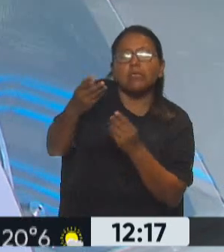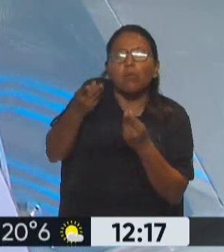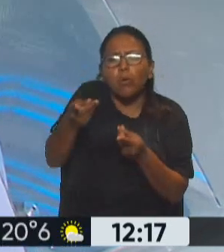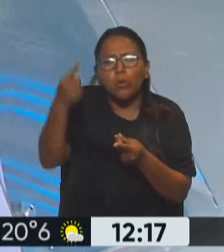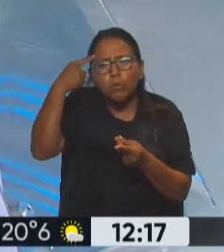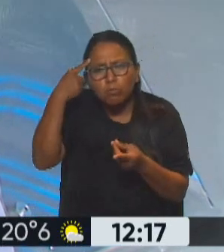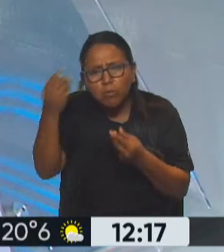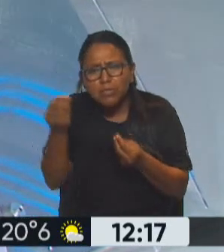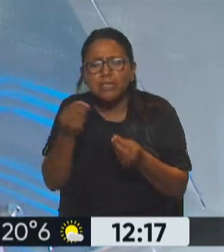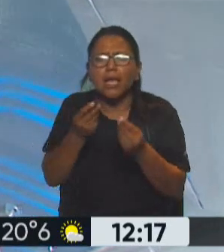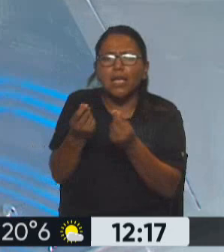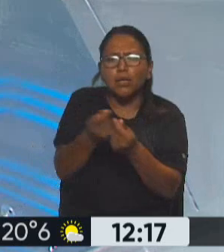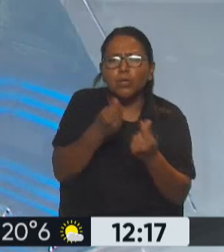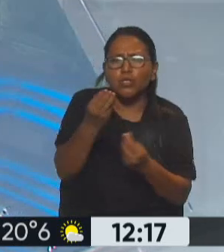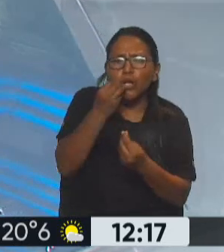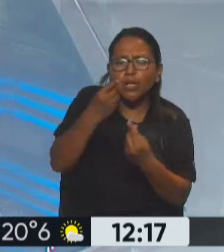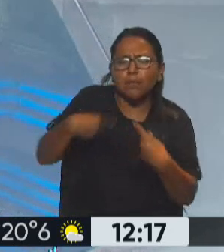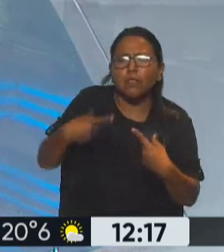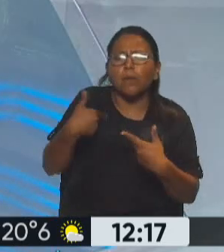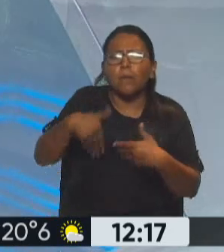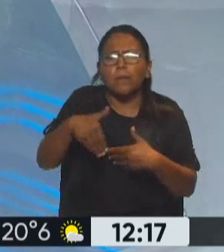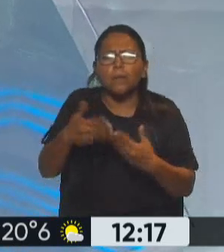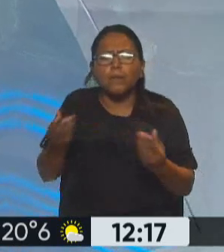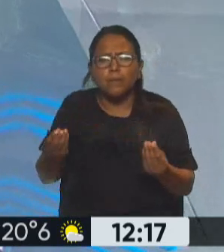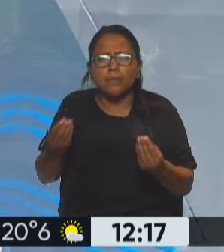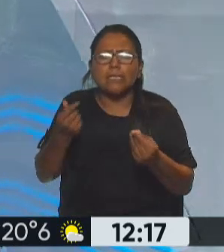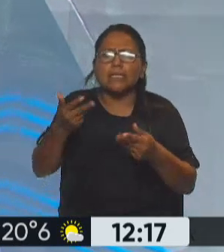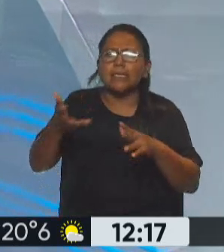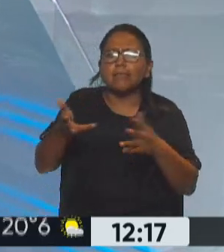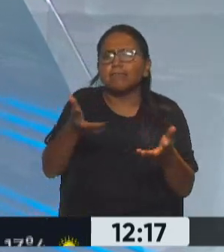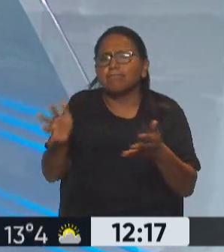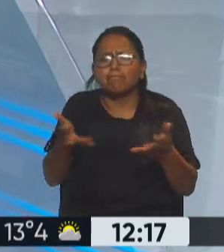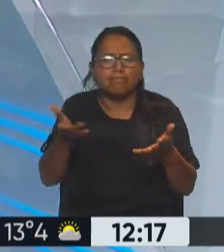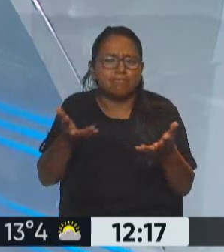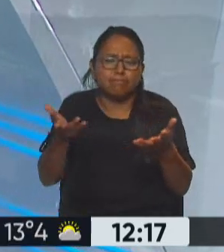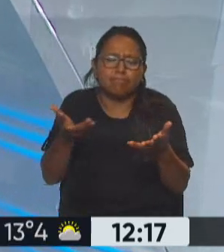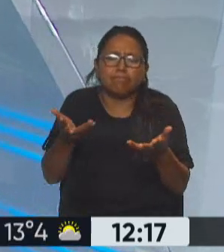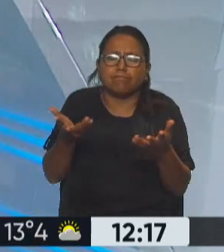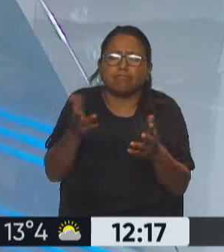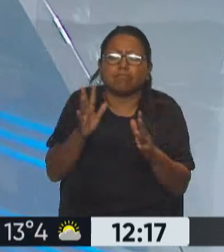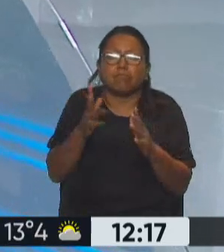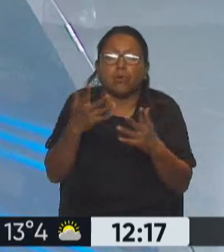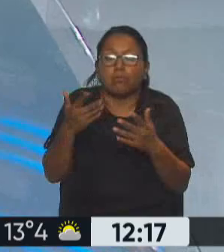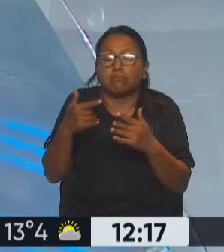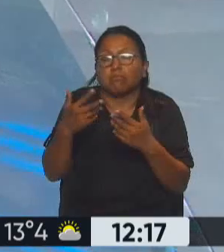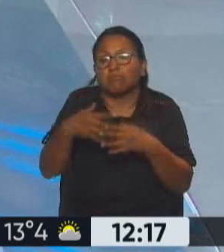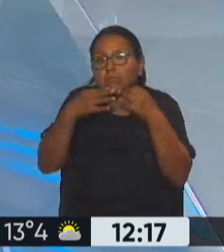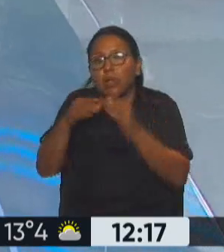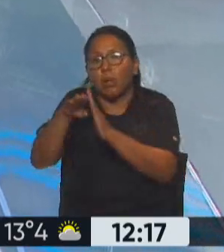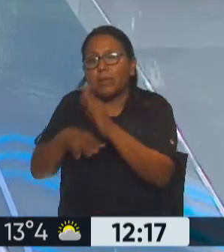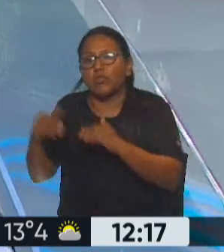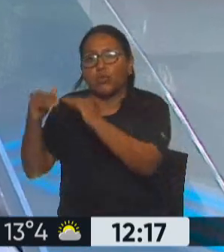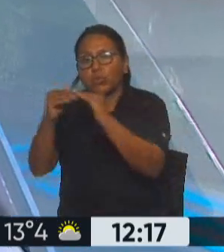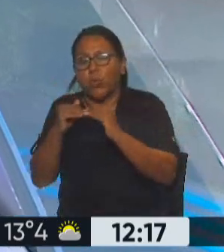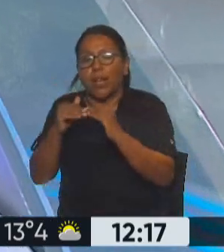crees que el precio de los alimentos va a tener cierta empatía con lo que tiene que ver Precios Justos y también con